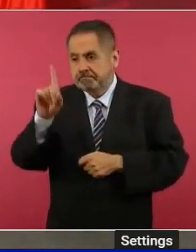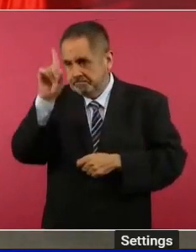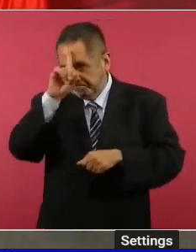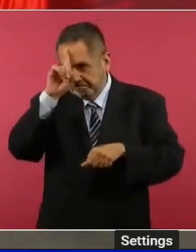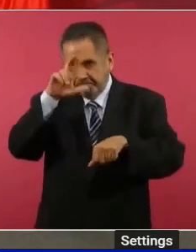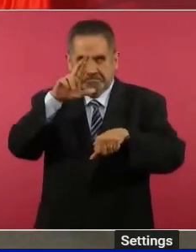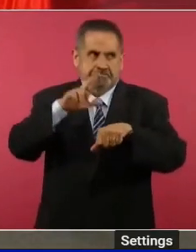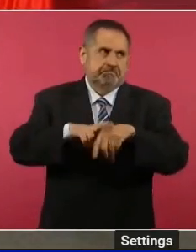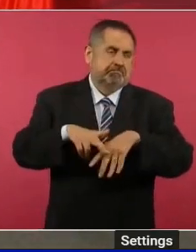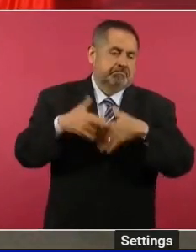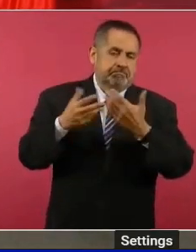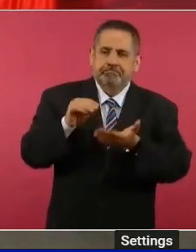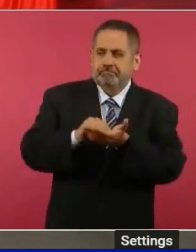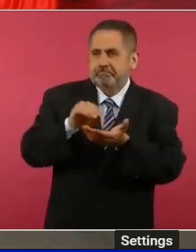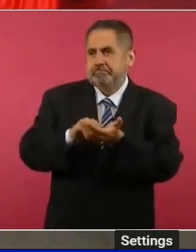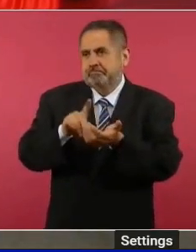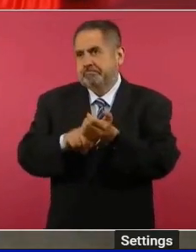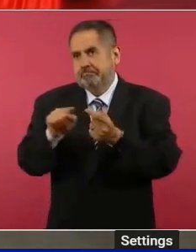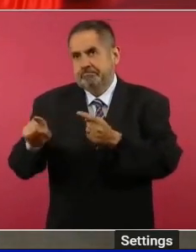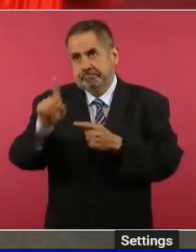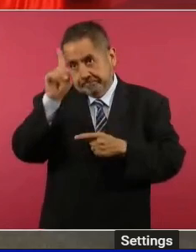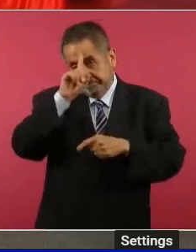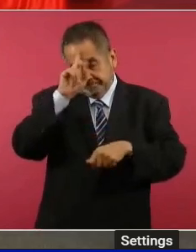asesores, ¿no? Siguen habiendo,